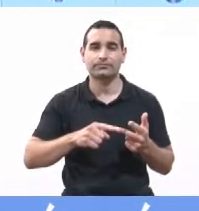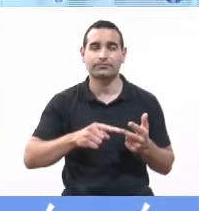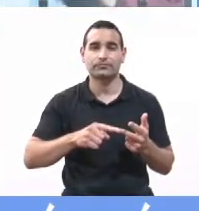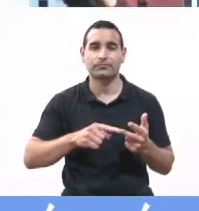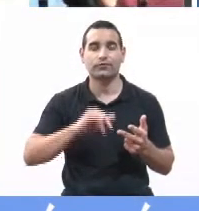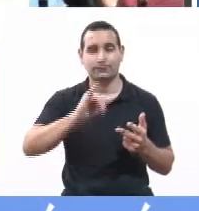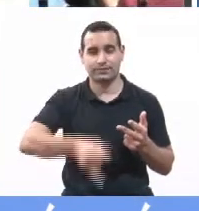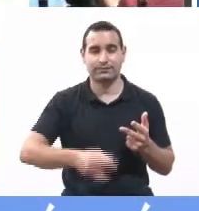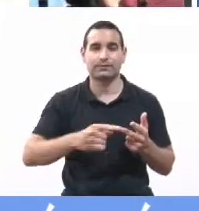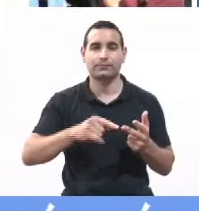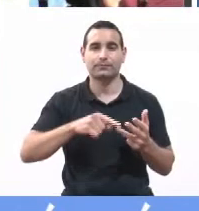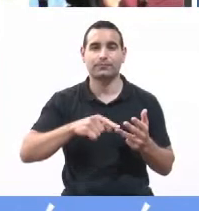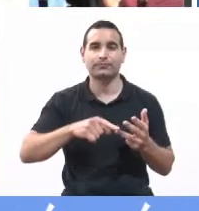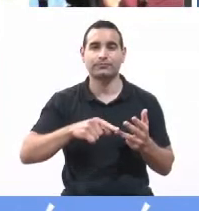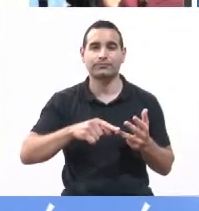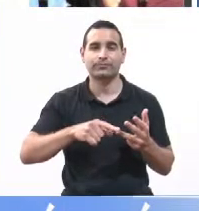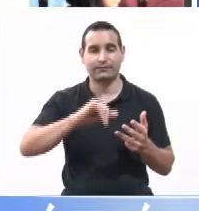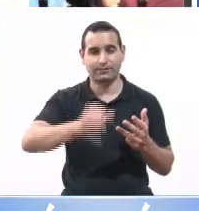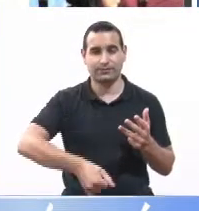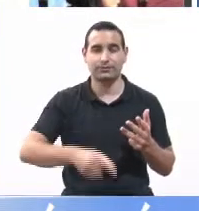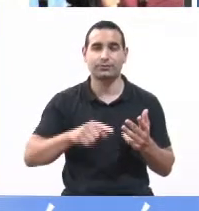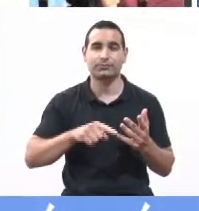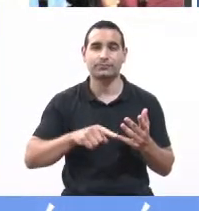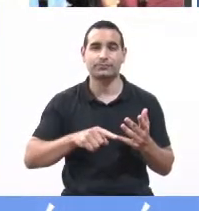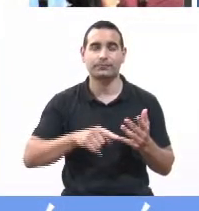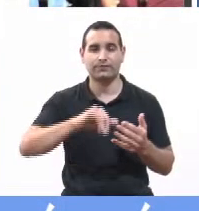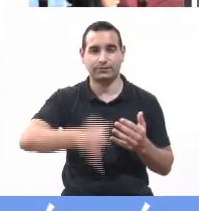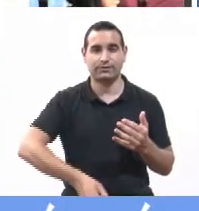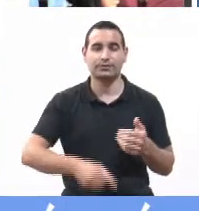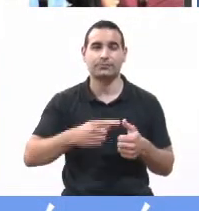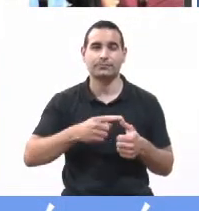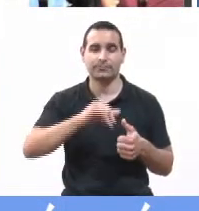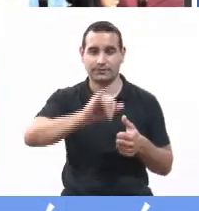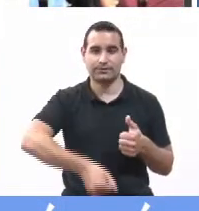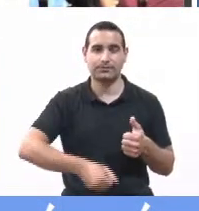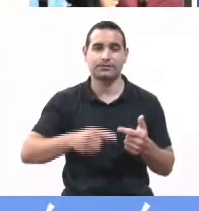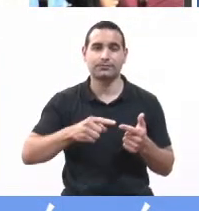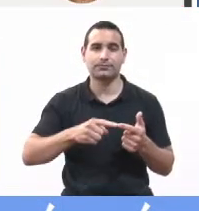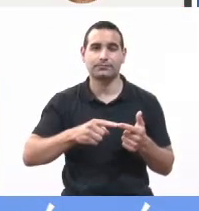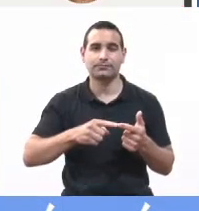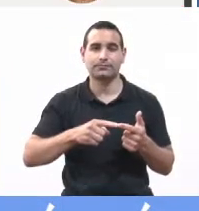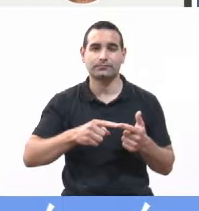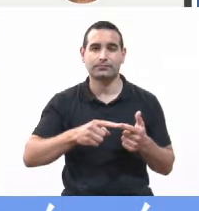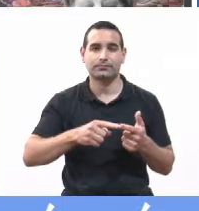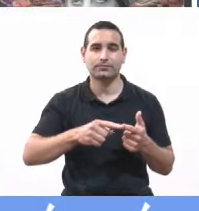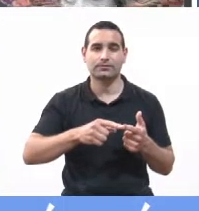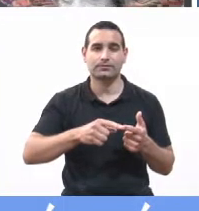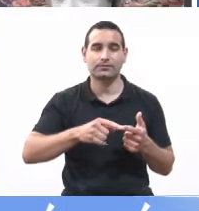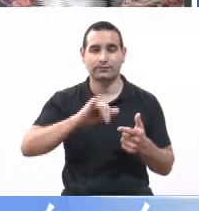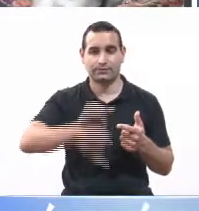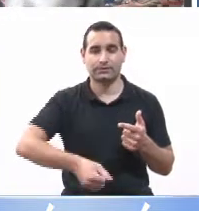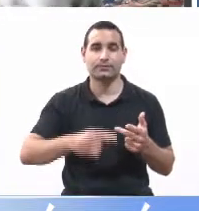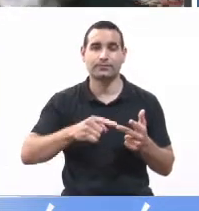Nancy González, afirmativo. Ana María Iani, afirmativo. Cuéder, afirmativo. Leavi, afirmativo. Ledema Abdala